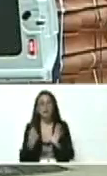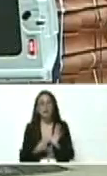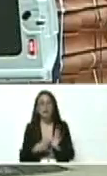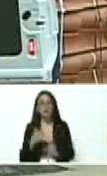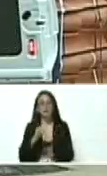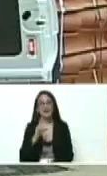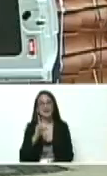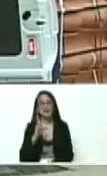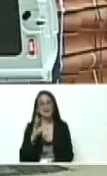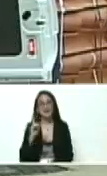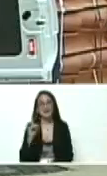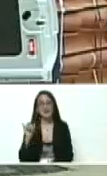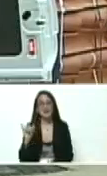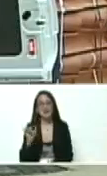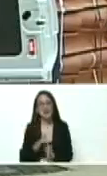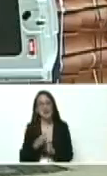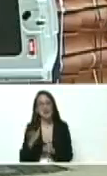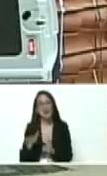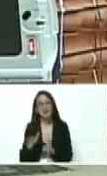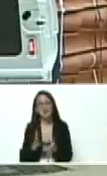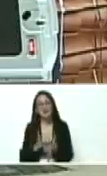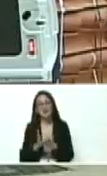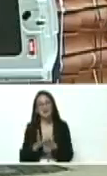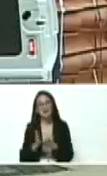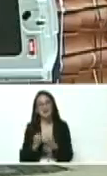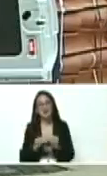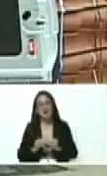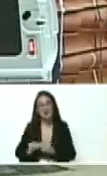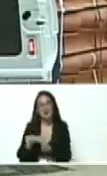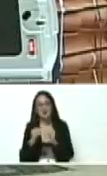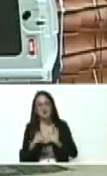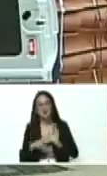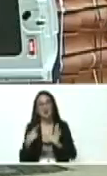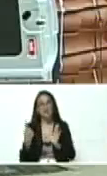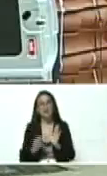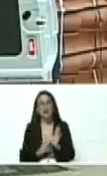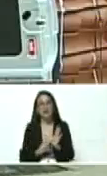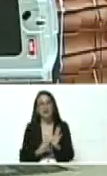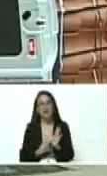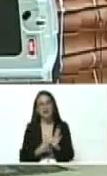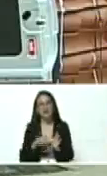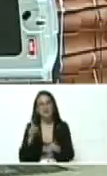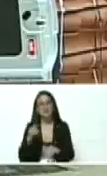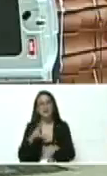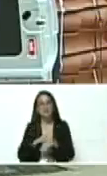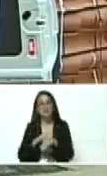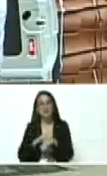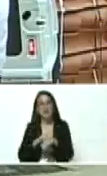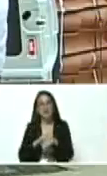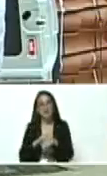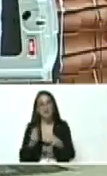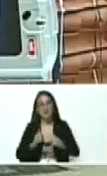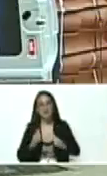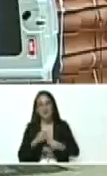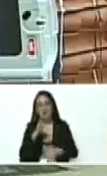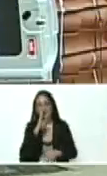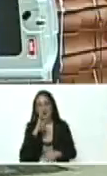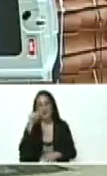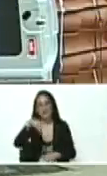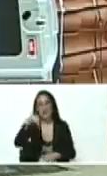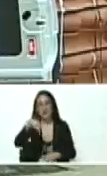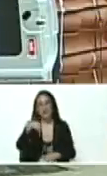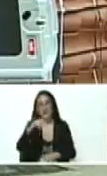CDI, al lado el servicio de rehabilitación integral, y también tenemos la residencia de los médicos. Es decir, correcto, que los médicos viven directamente en el